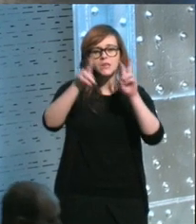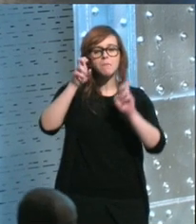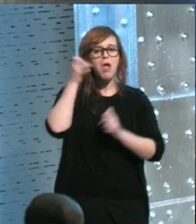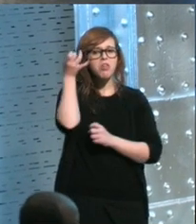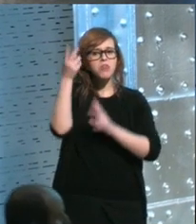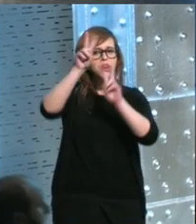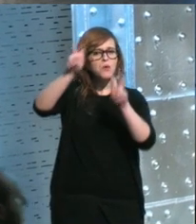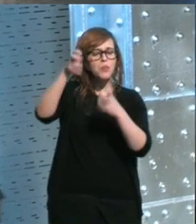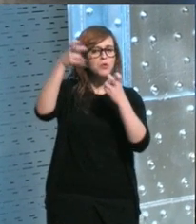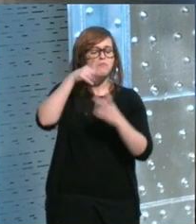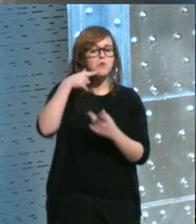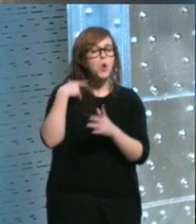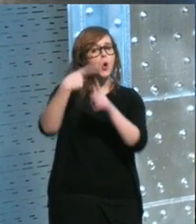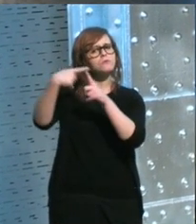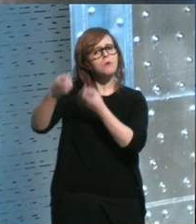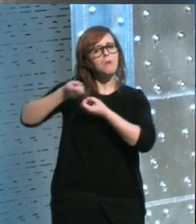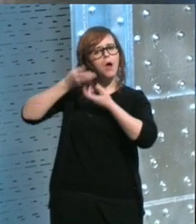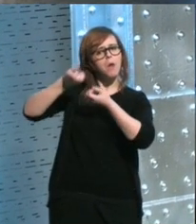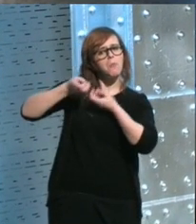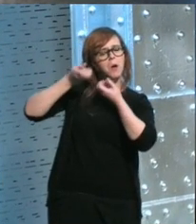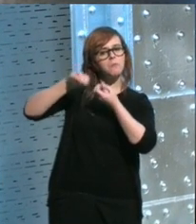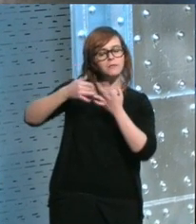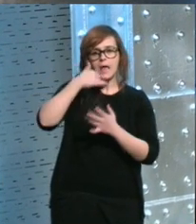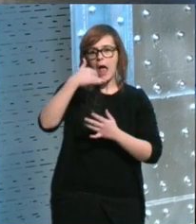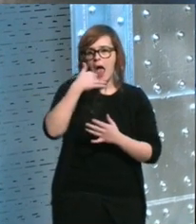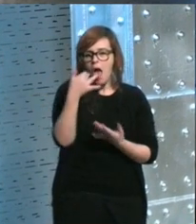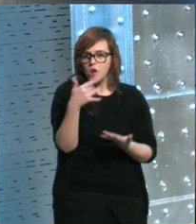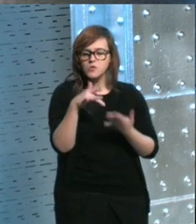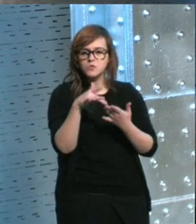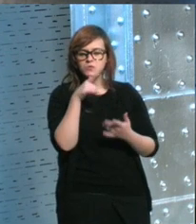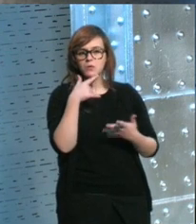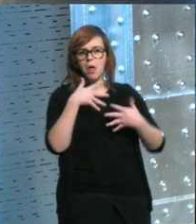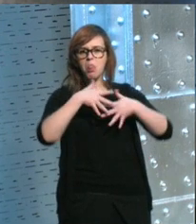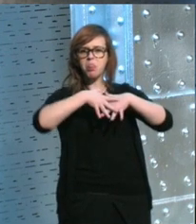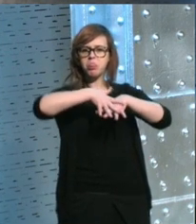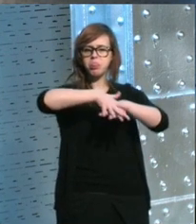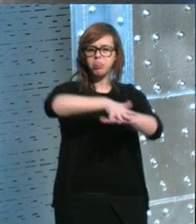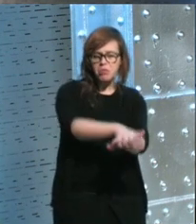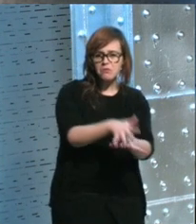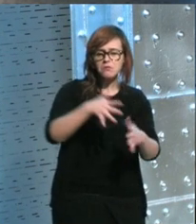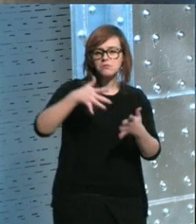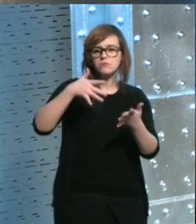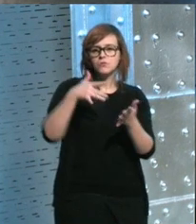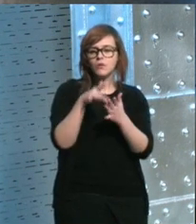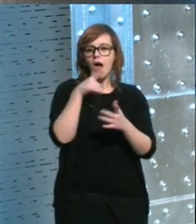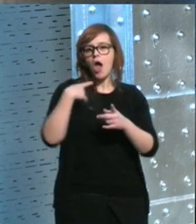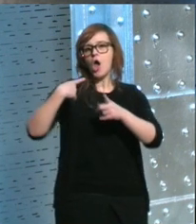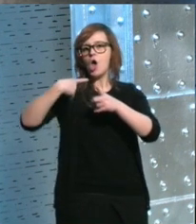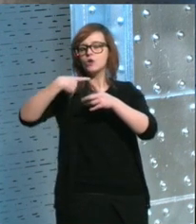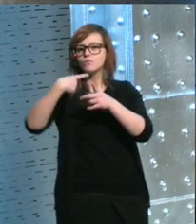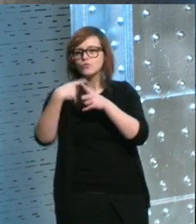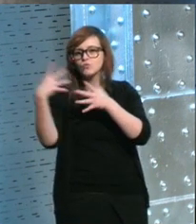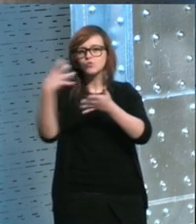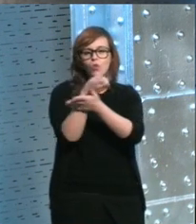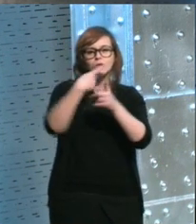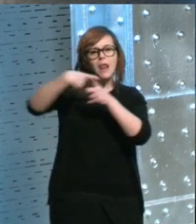innovación con base en lo que me habían dicho. Es un ensamblaje improbable de elementos que no son todos nuevos para